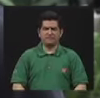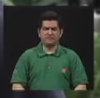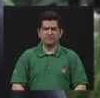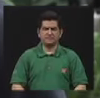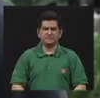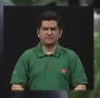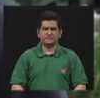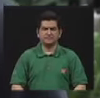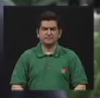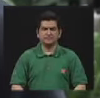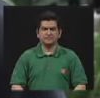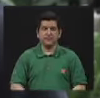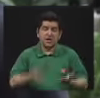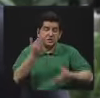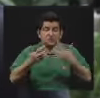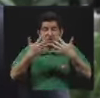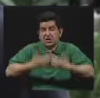turismo